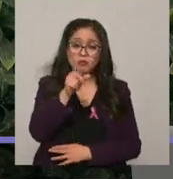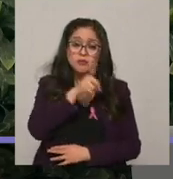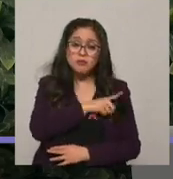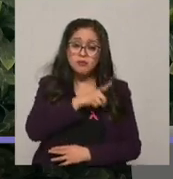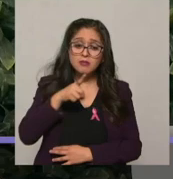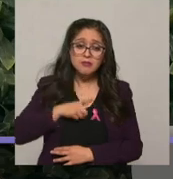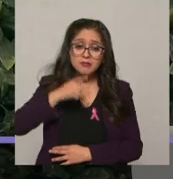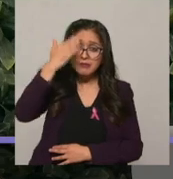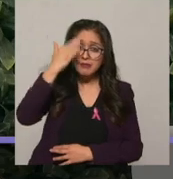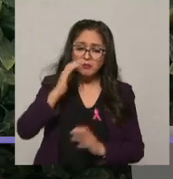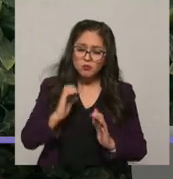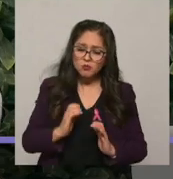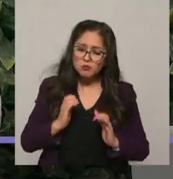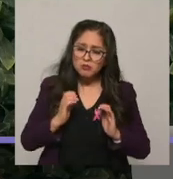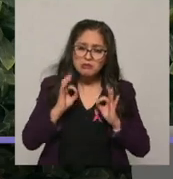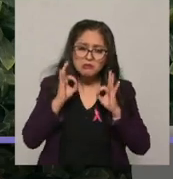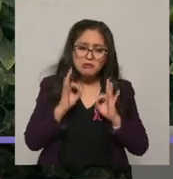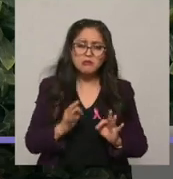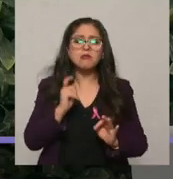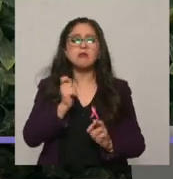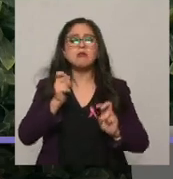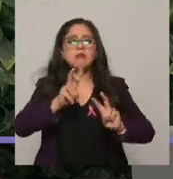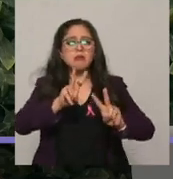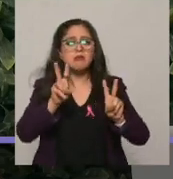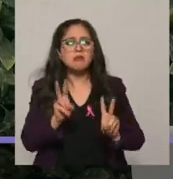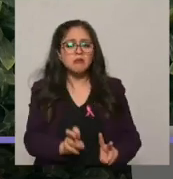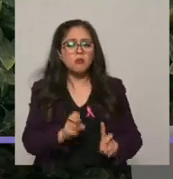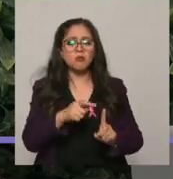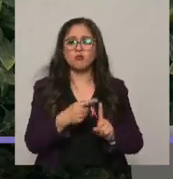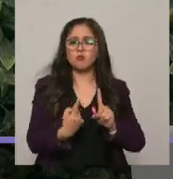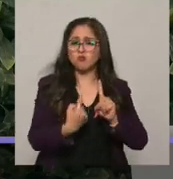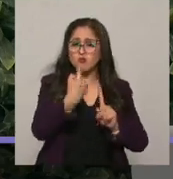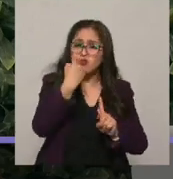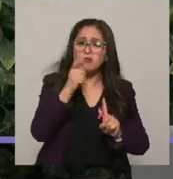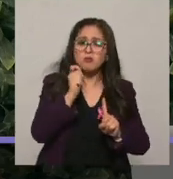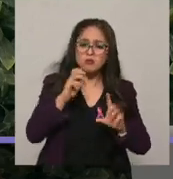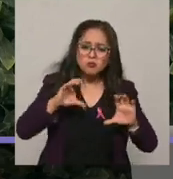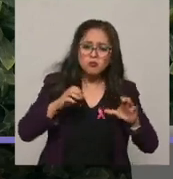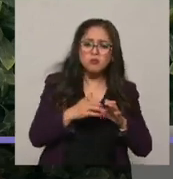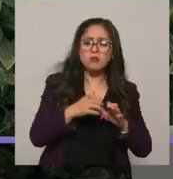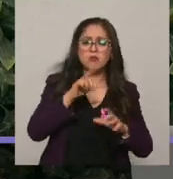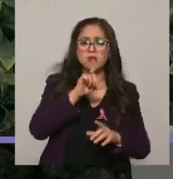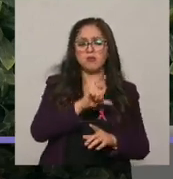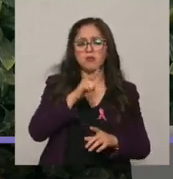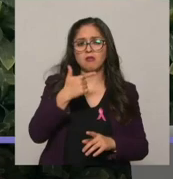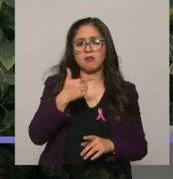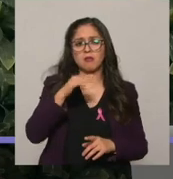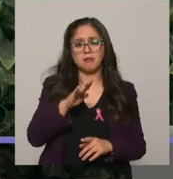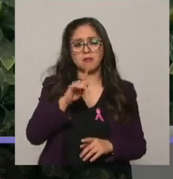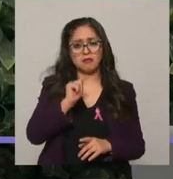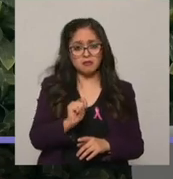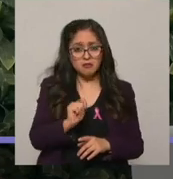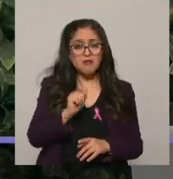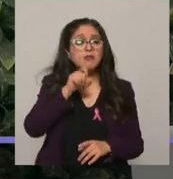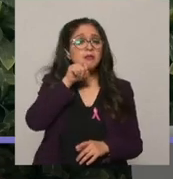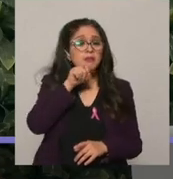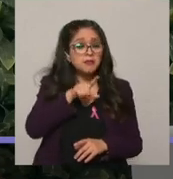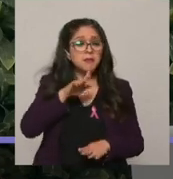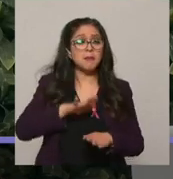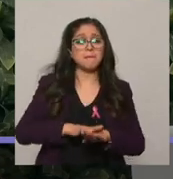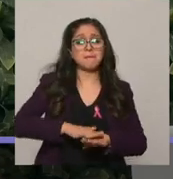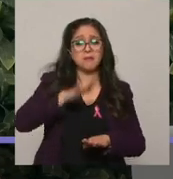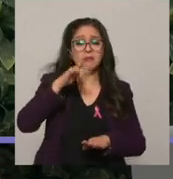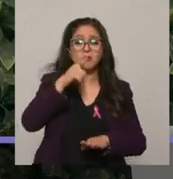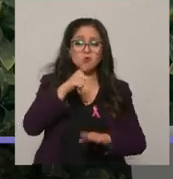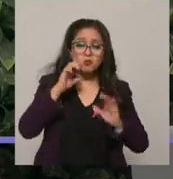el que esté involucrado parte, o sea, un elemento, un miembro, parte de la comunidad LGBT, y en particular ten